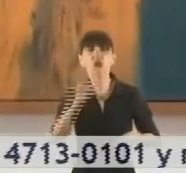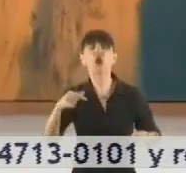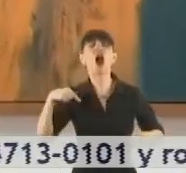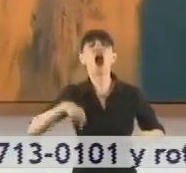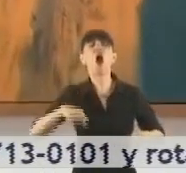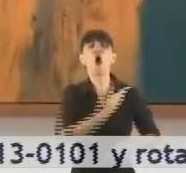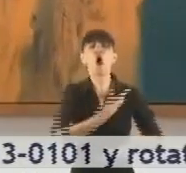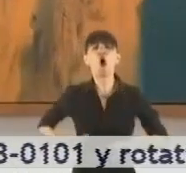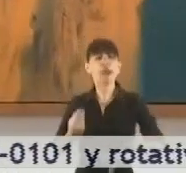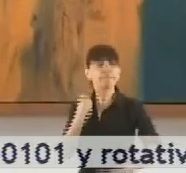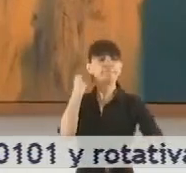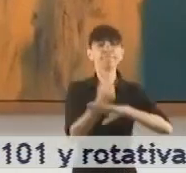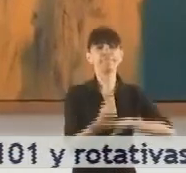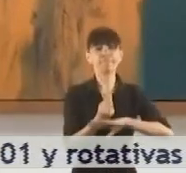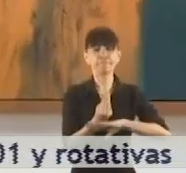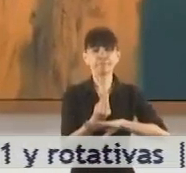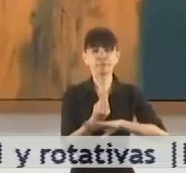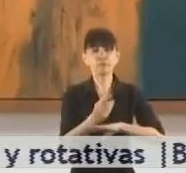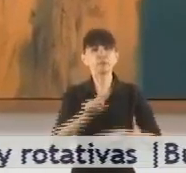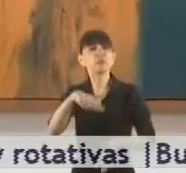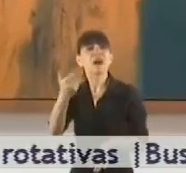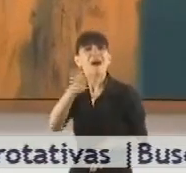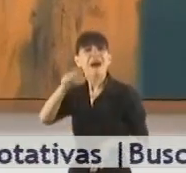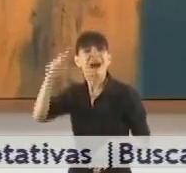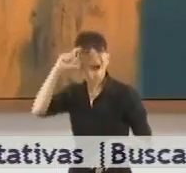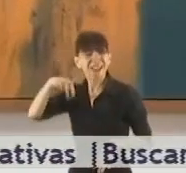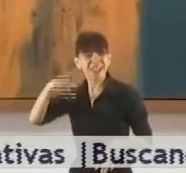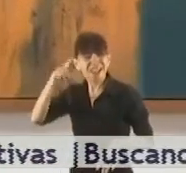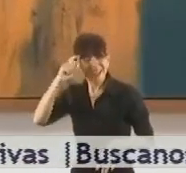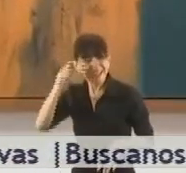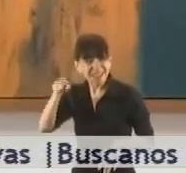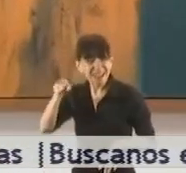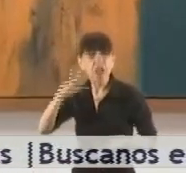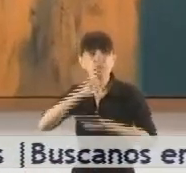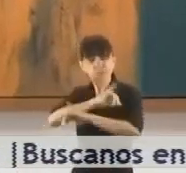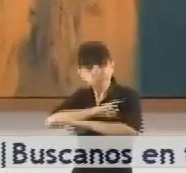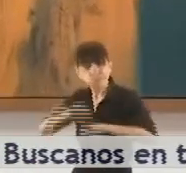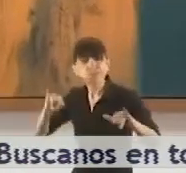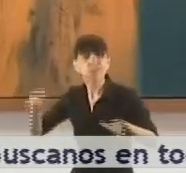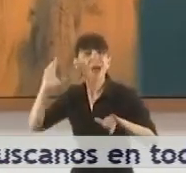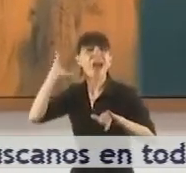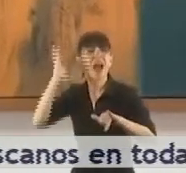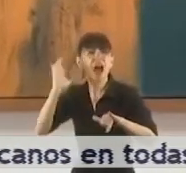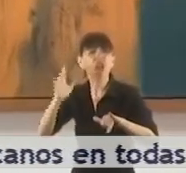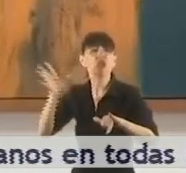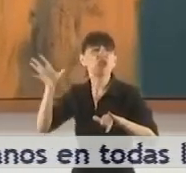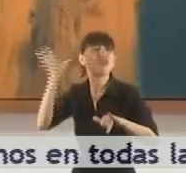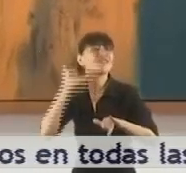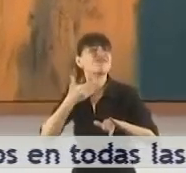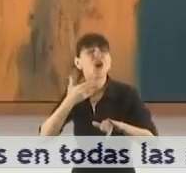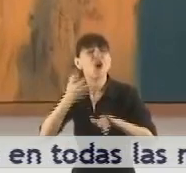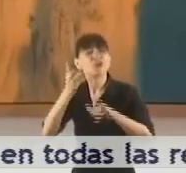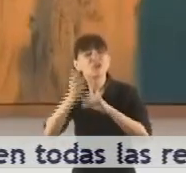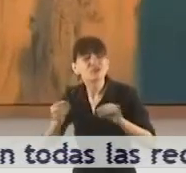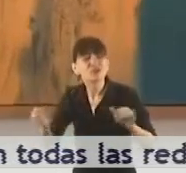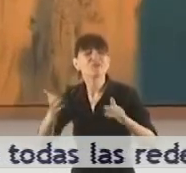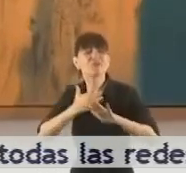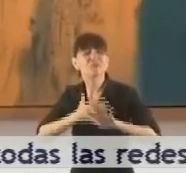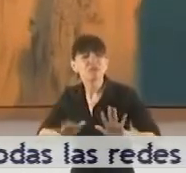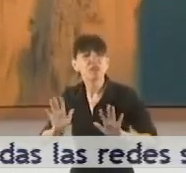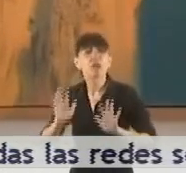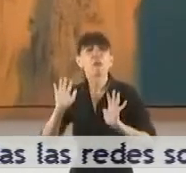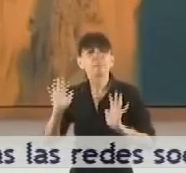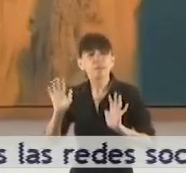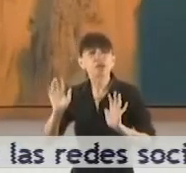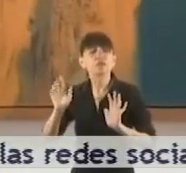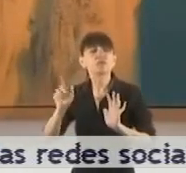aunque su tranquilidad, esa voz que por radio se transmitía, podía dejar de escucharse, iba a seguir escuchándose a